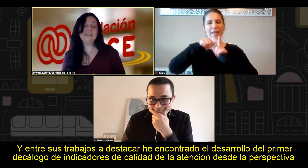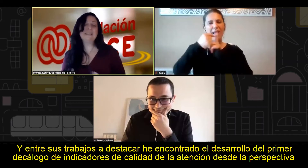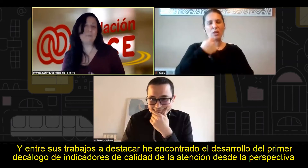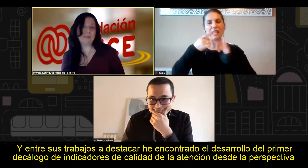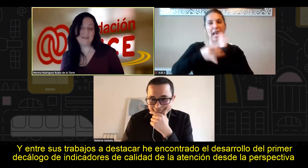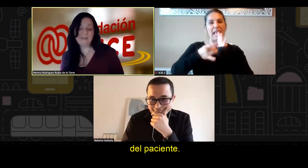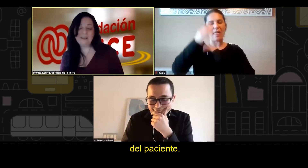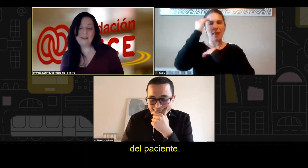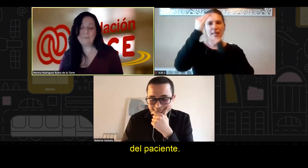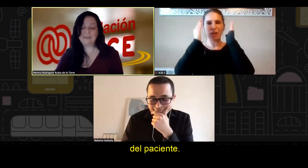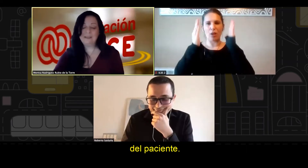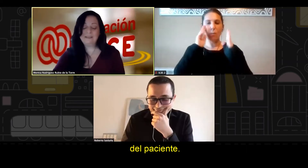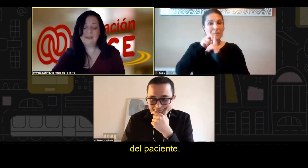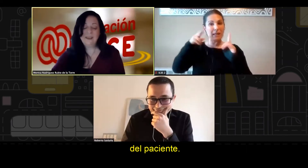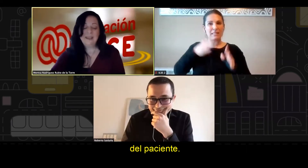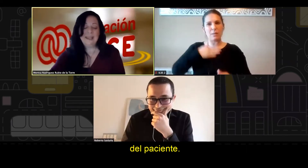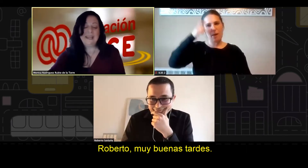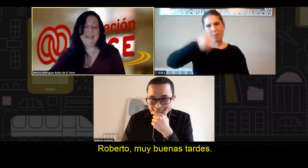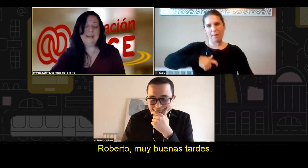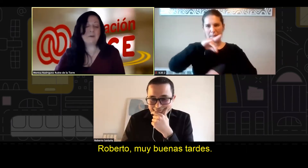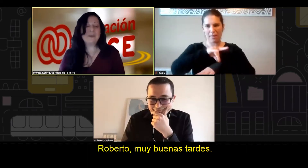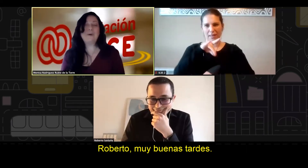desde la perspectiva del paciente.